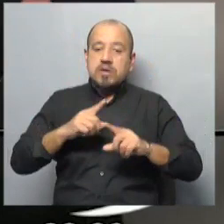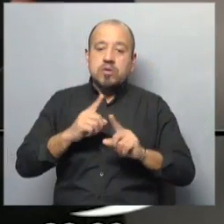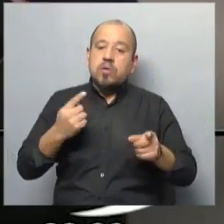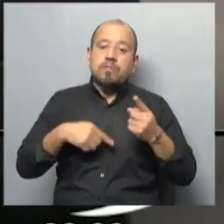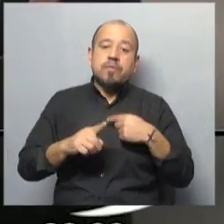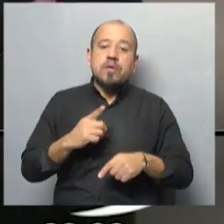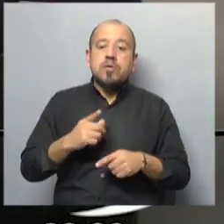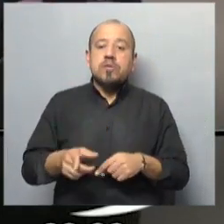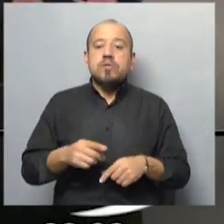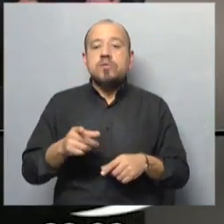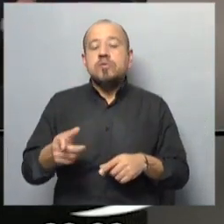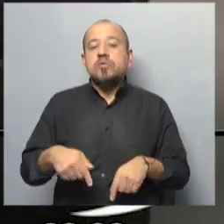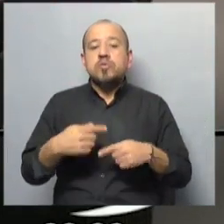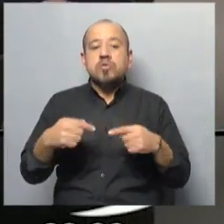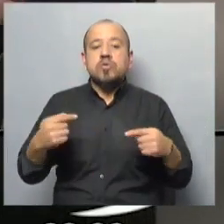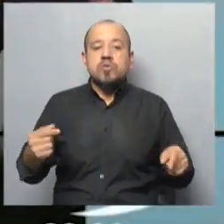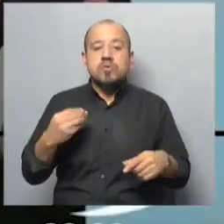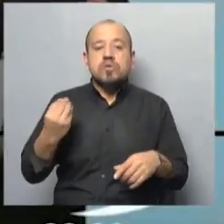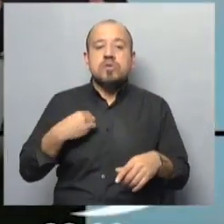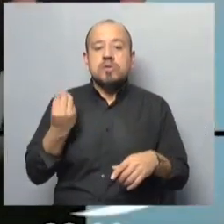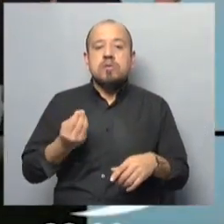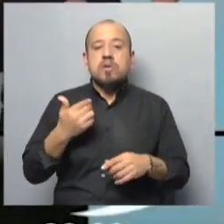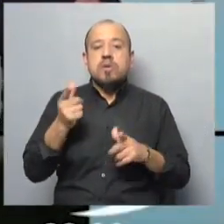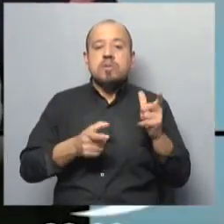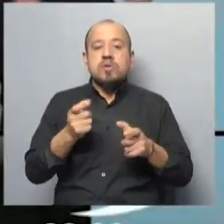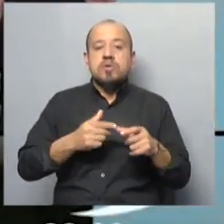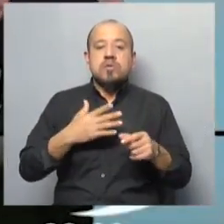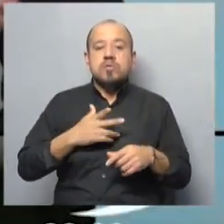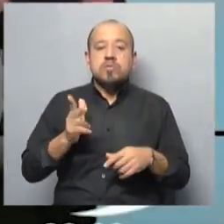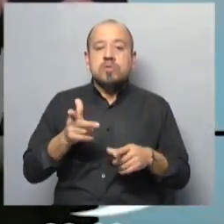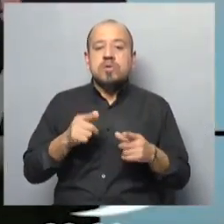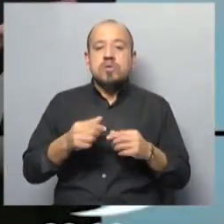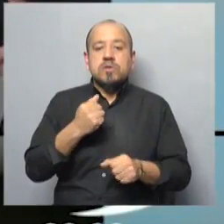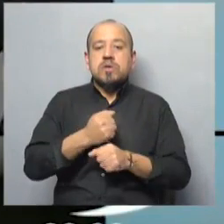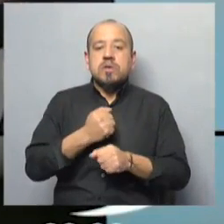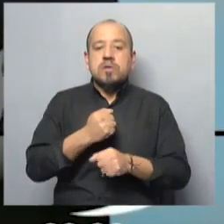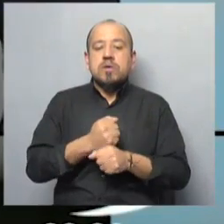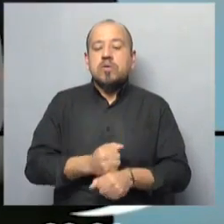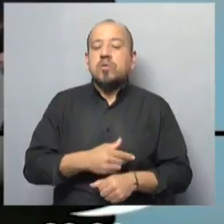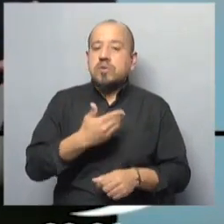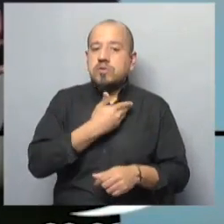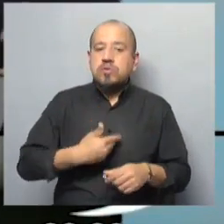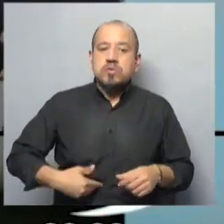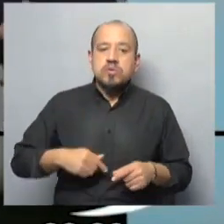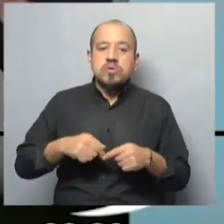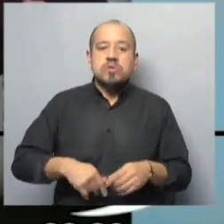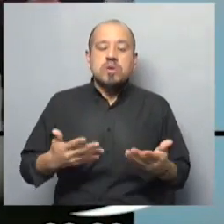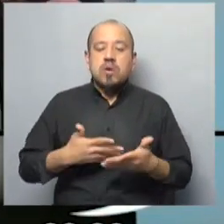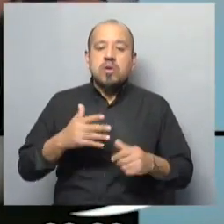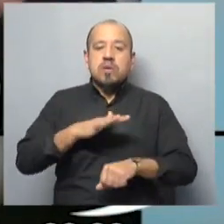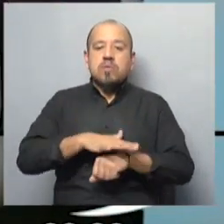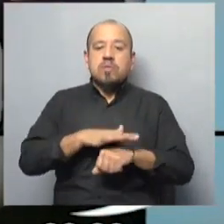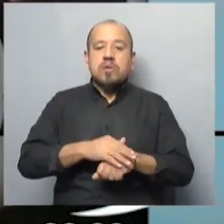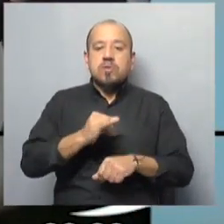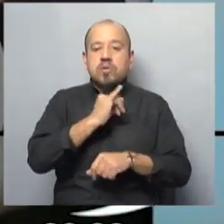solo cosas fueron afectadas y se salvaron los seres humanos, el trabajo del gobierno seguirá empeñado en que es la hora de la paz, escribió